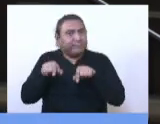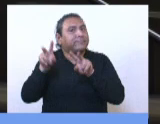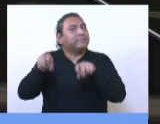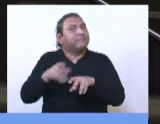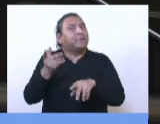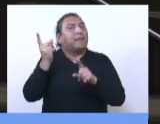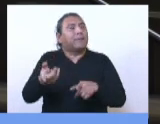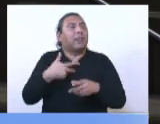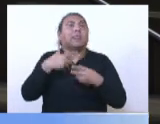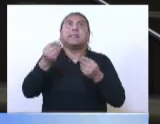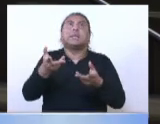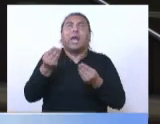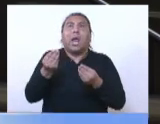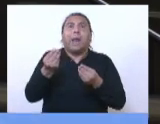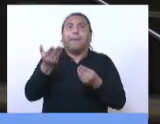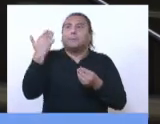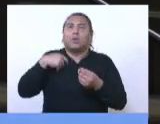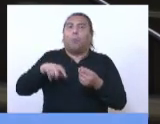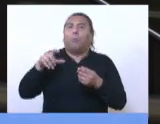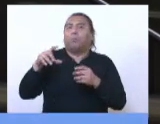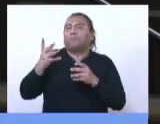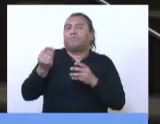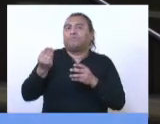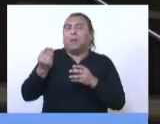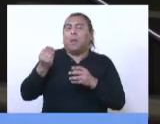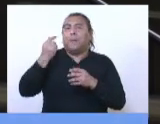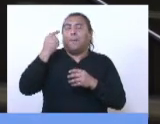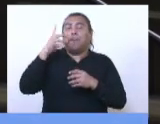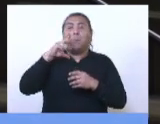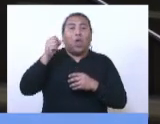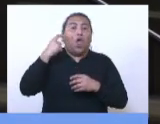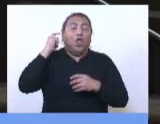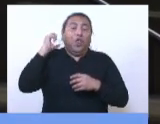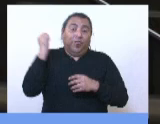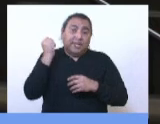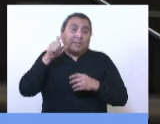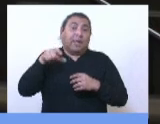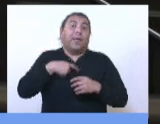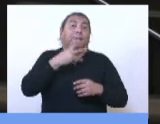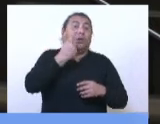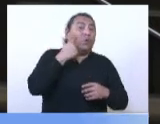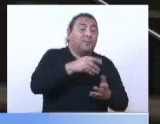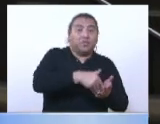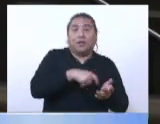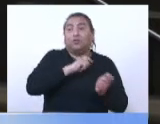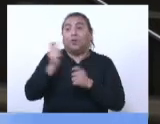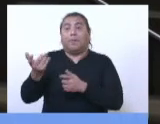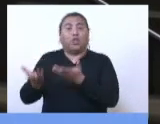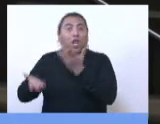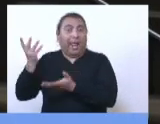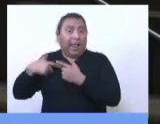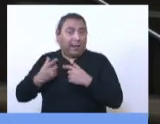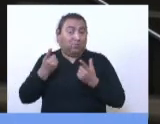cuando se produjo en el mundo de biodisel de 21 millones se pasó a 42 millones tonelada una base